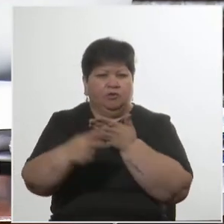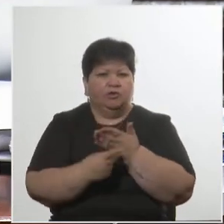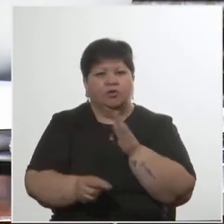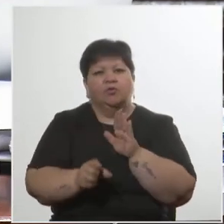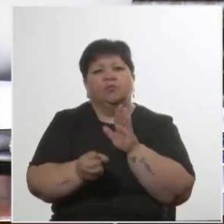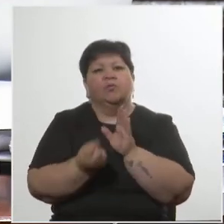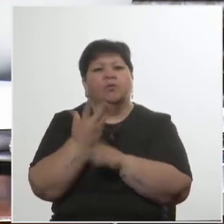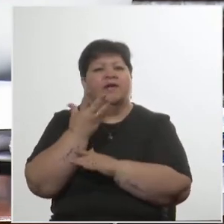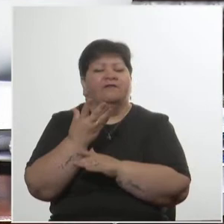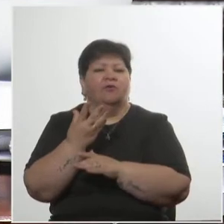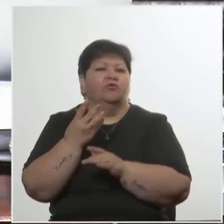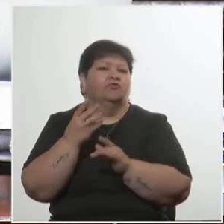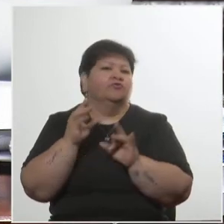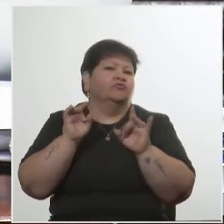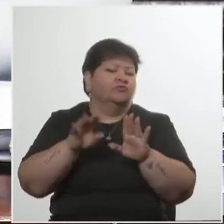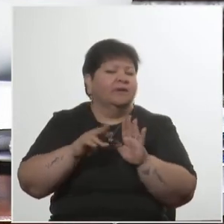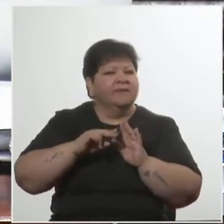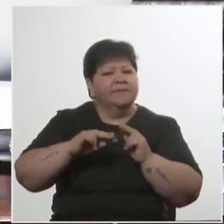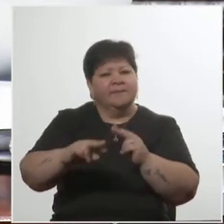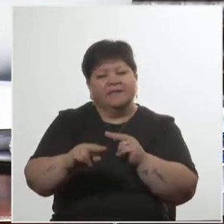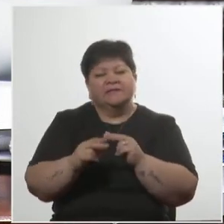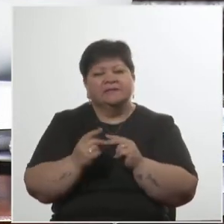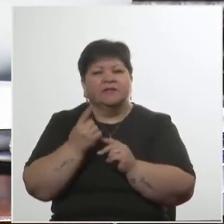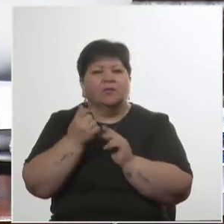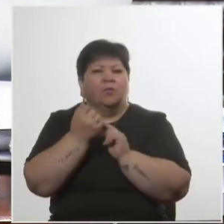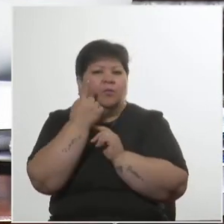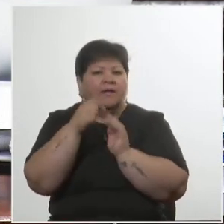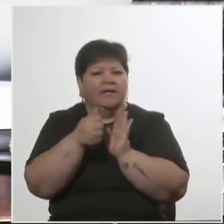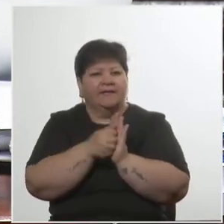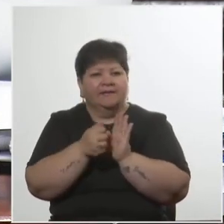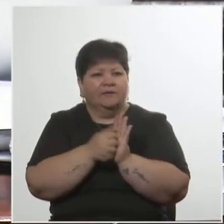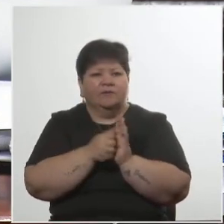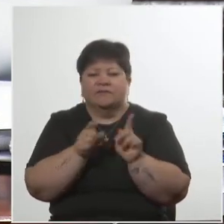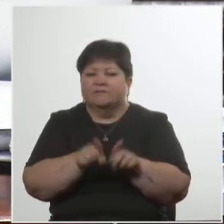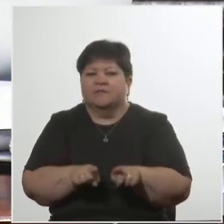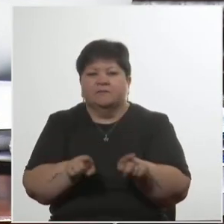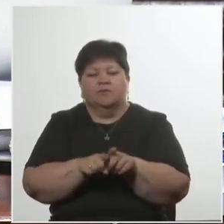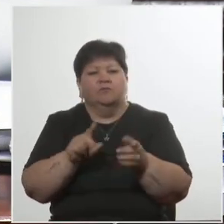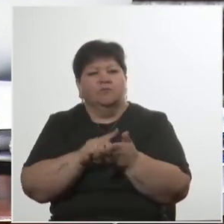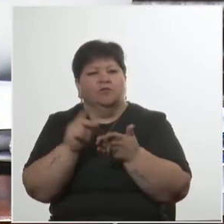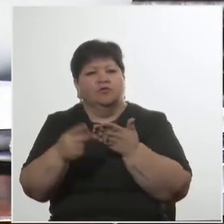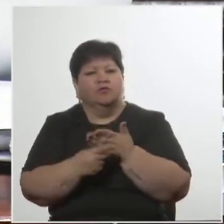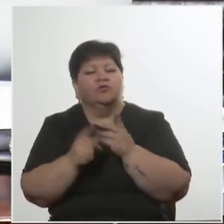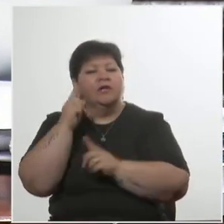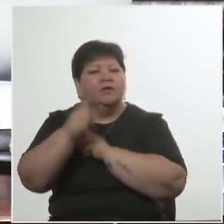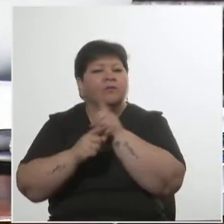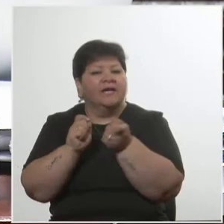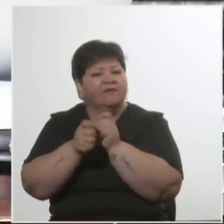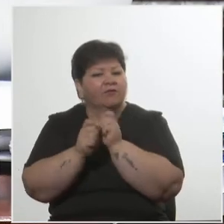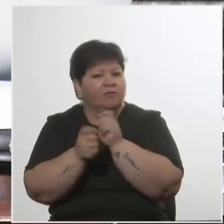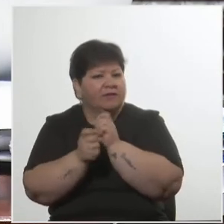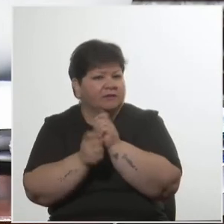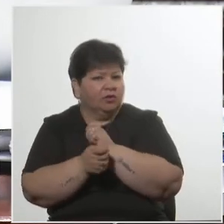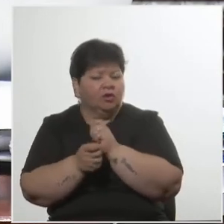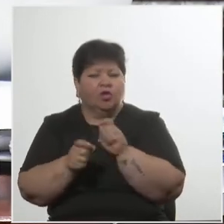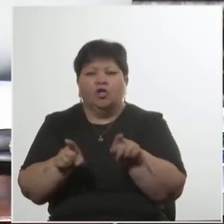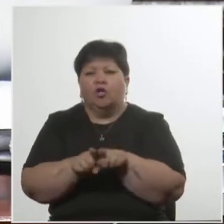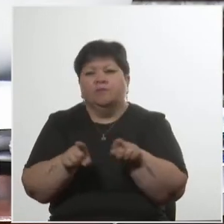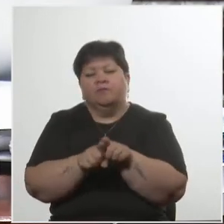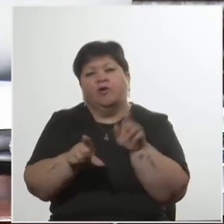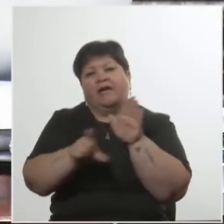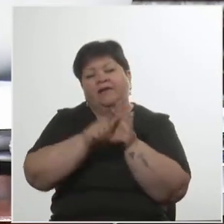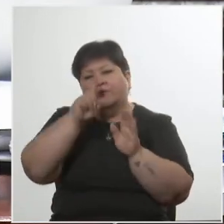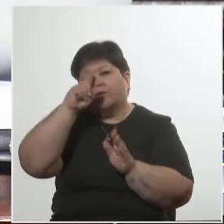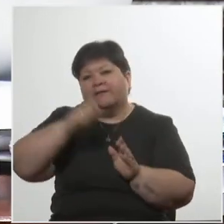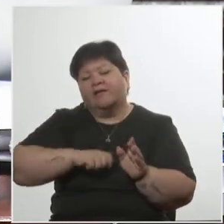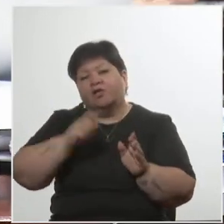del que solo permanece un artículo del ejecutivo es el mismo proyecto con alguna reformulación igual que hicimos con la look igual que